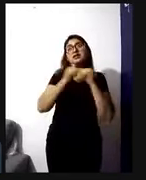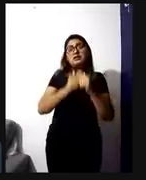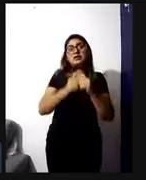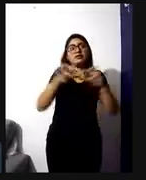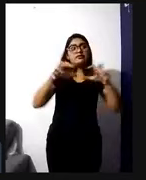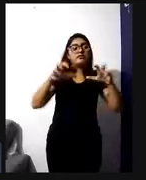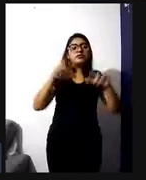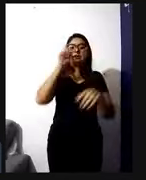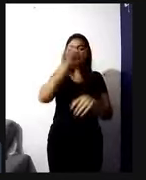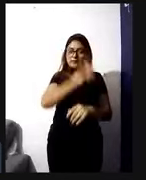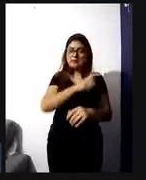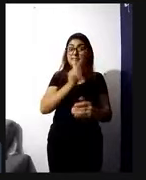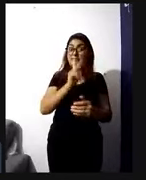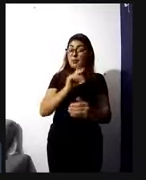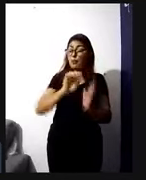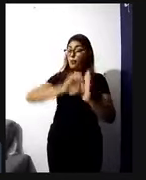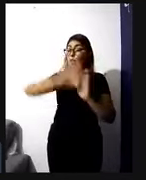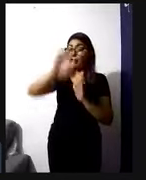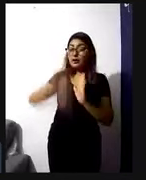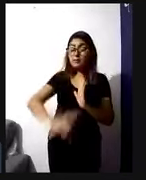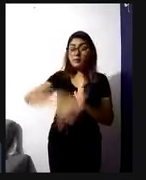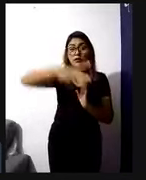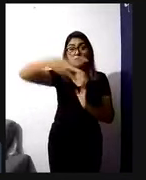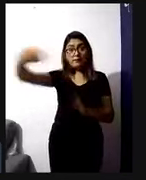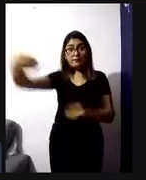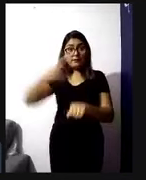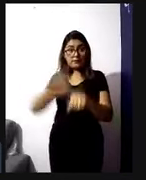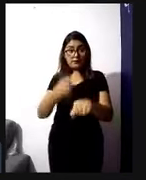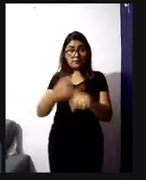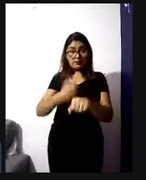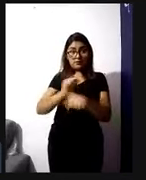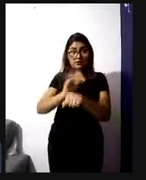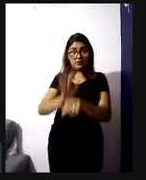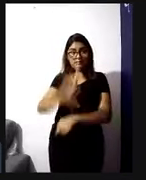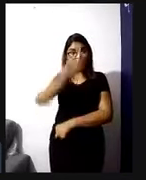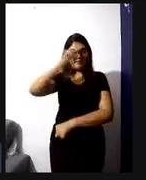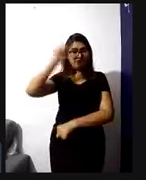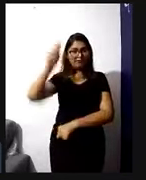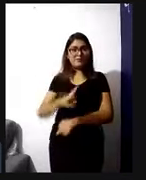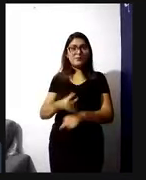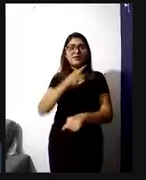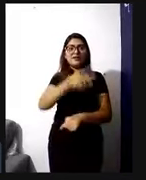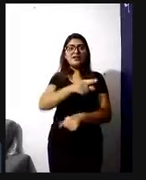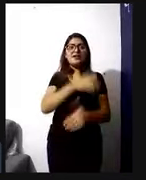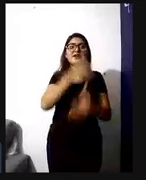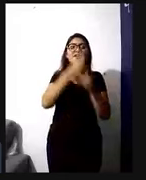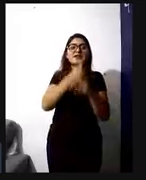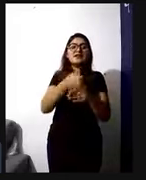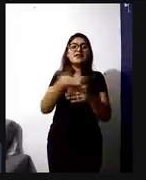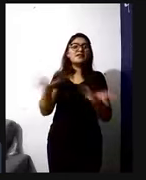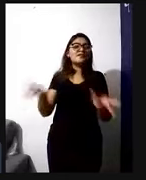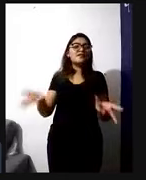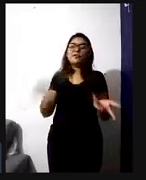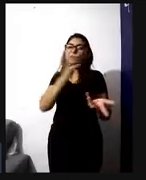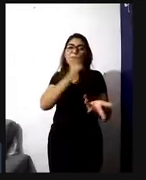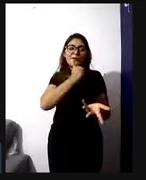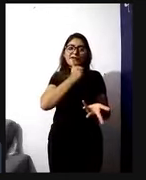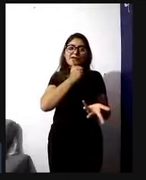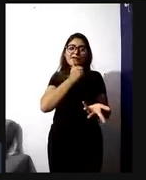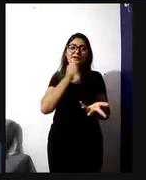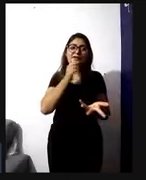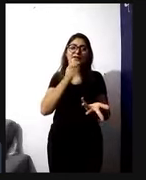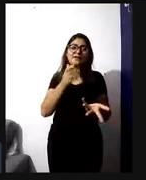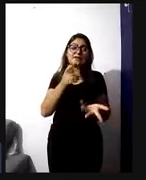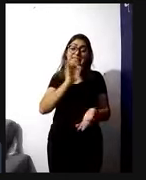todo porque si se contagian, no pueden ir a un servicio médico, no hay forma, porque puede ser demasiado